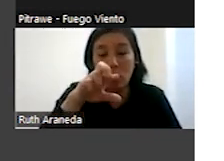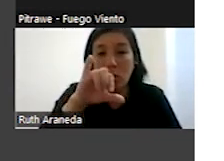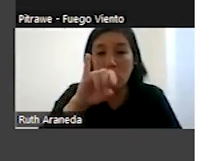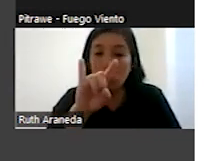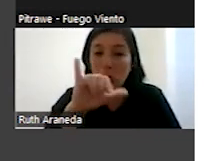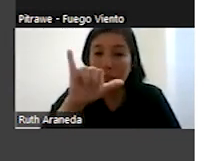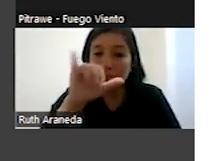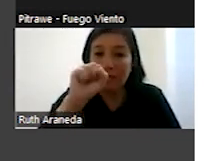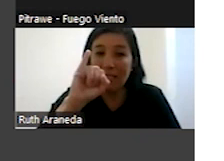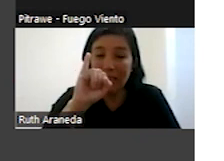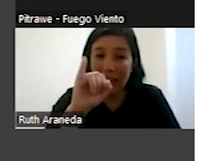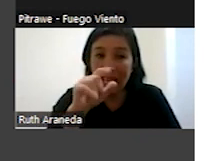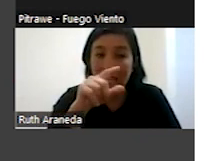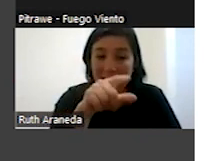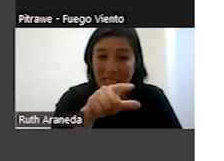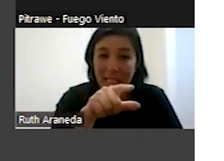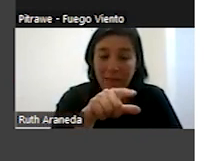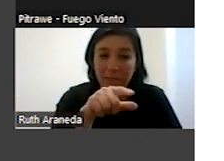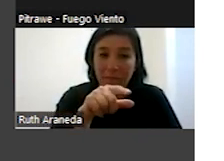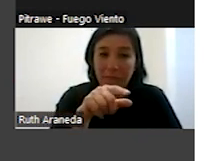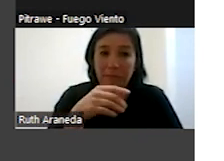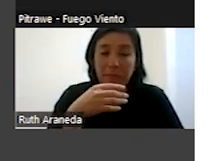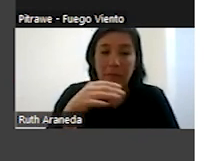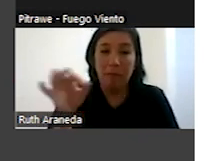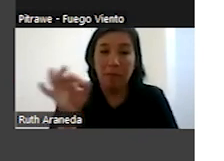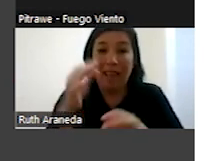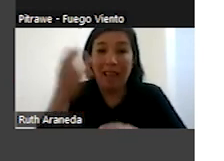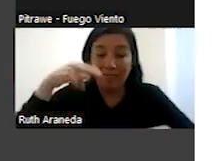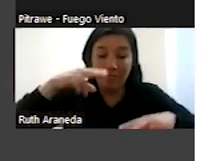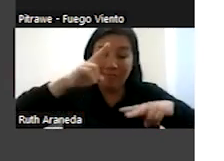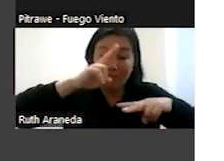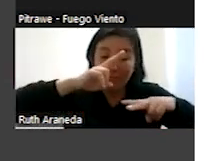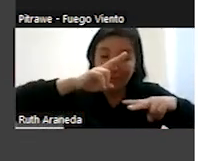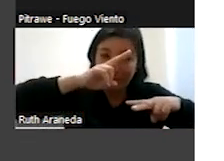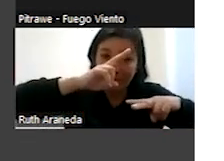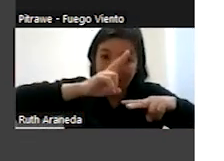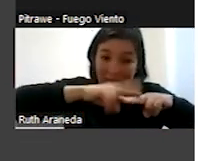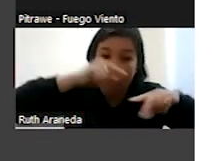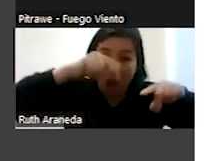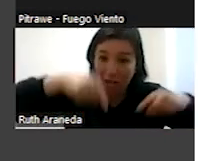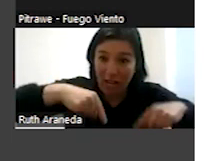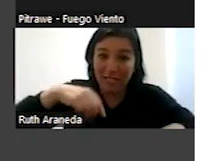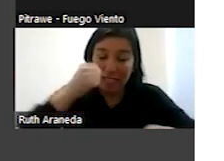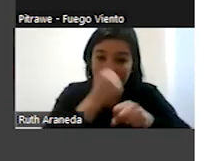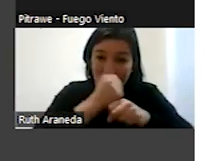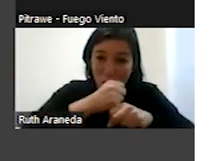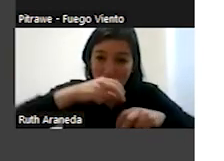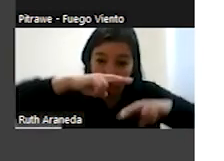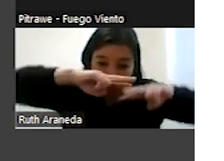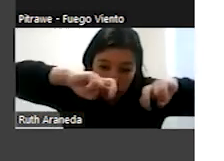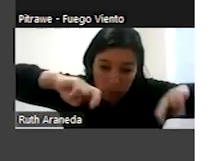muy rápido acerca de una excavación arqueológica que se está llevando a cabo ahora, en estos